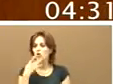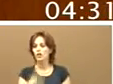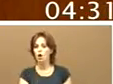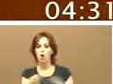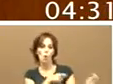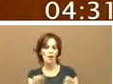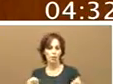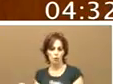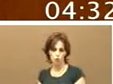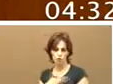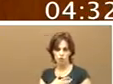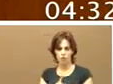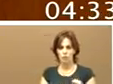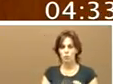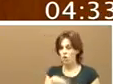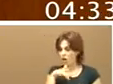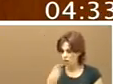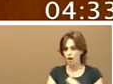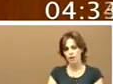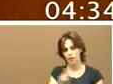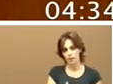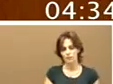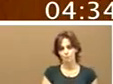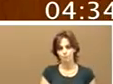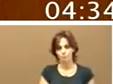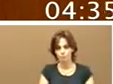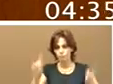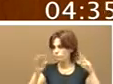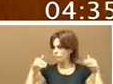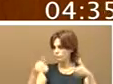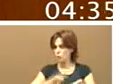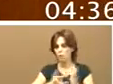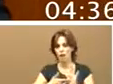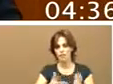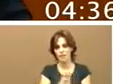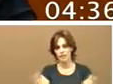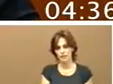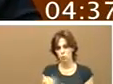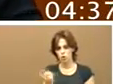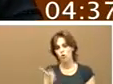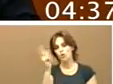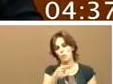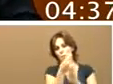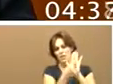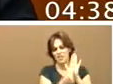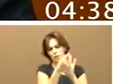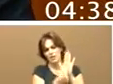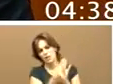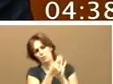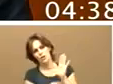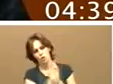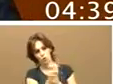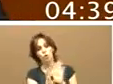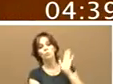extremeños y lo está haciendo ahora no solo con este plan de estímulo también con decenas de medidas que ya vienen en el plan